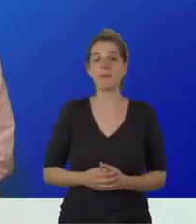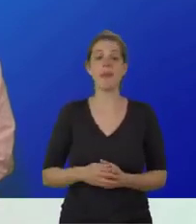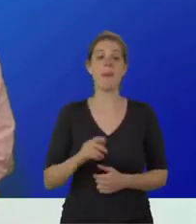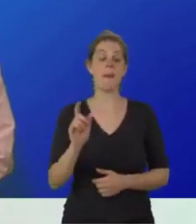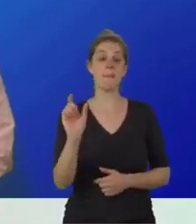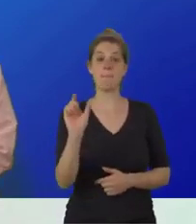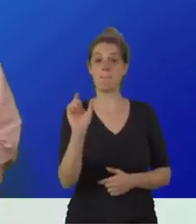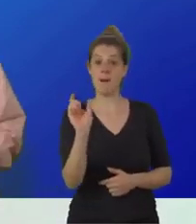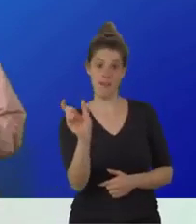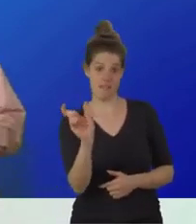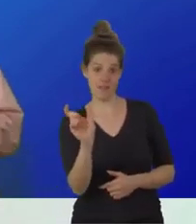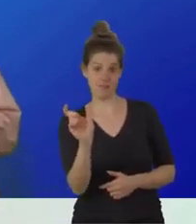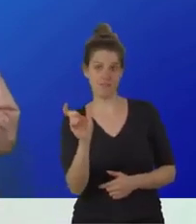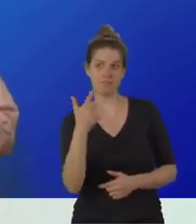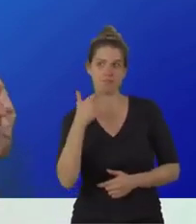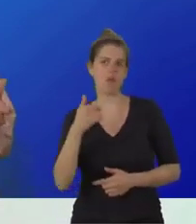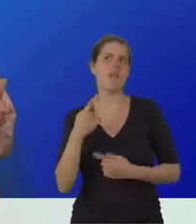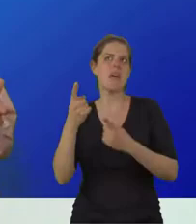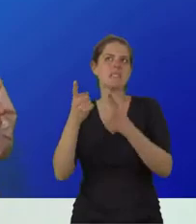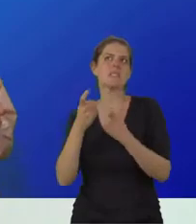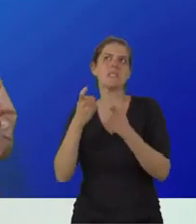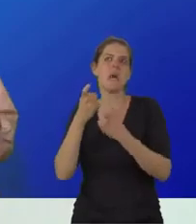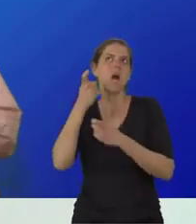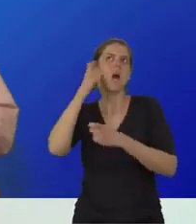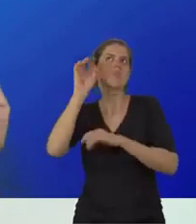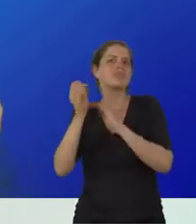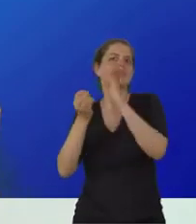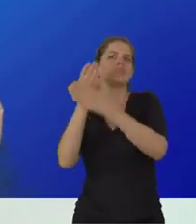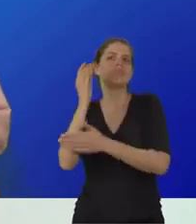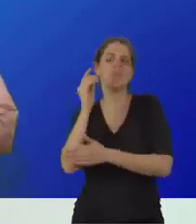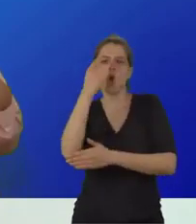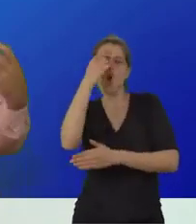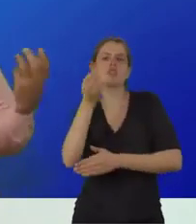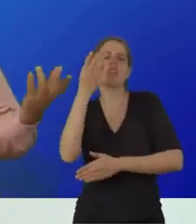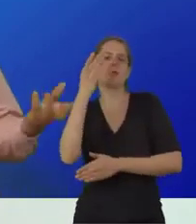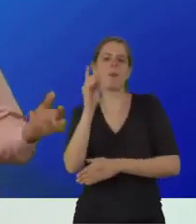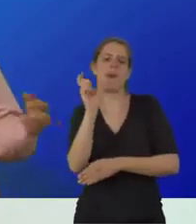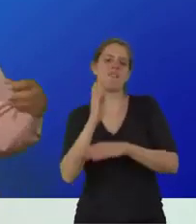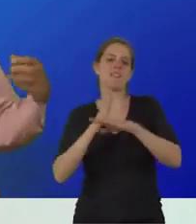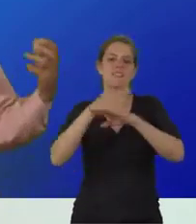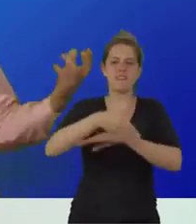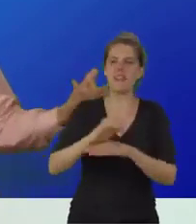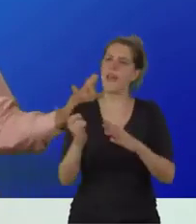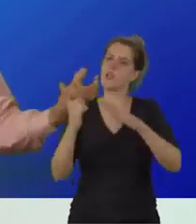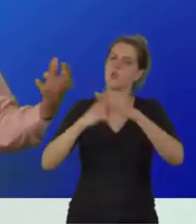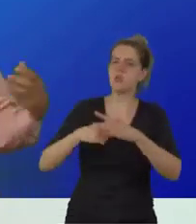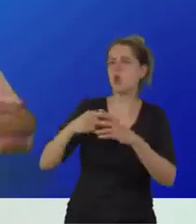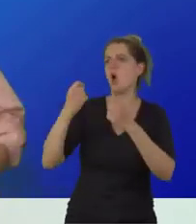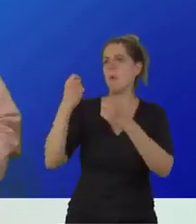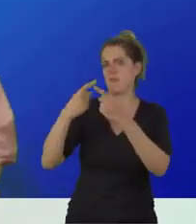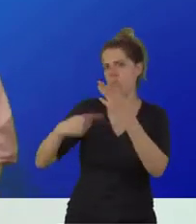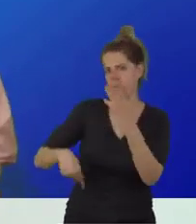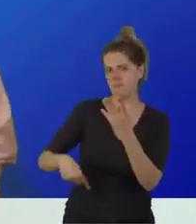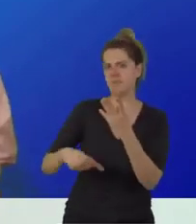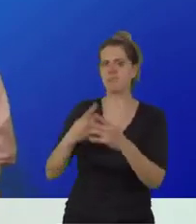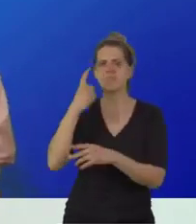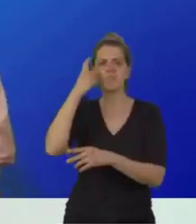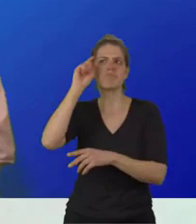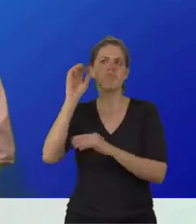las palabras, cuando se han tenido que crear todos estos conceptos de accesibilidad, anteriormente de inclusión y demás,